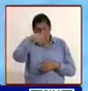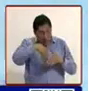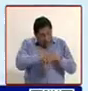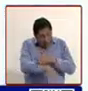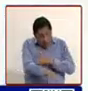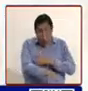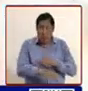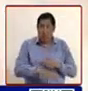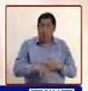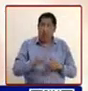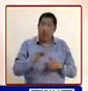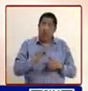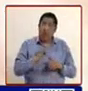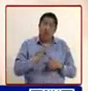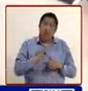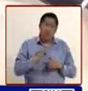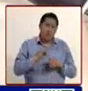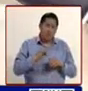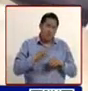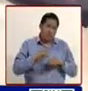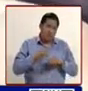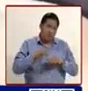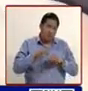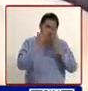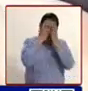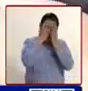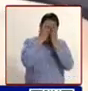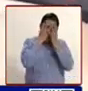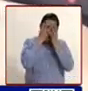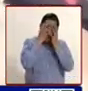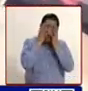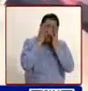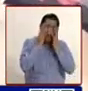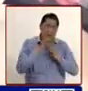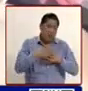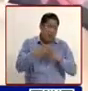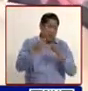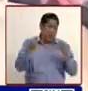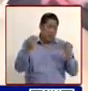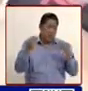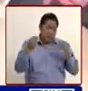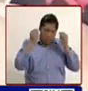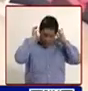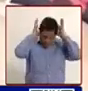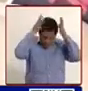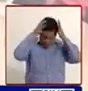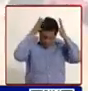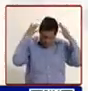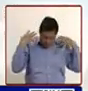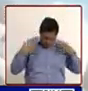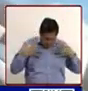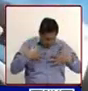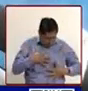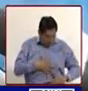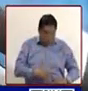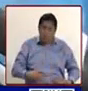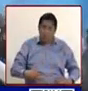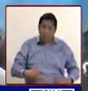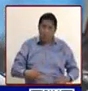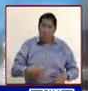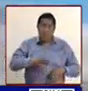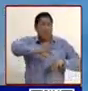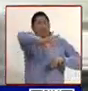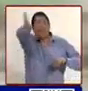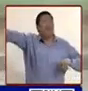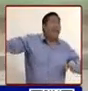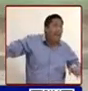adentro me han enterrado. Estaba con cemento en el rostro, con capucha, encementado. ¿En dónde?